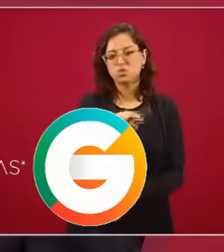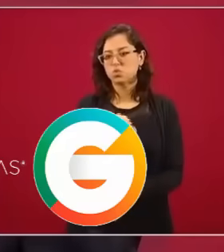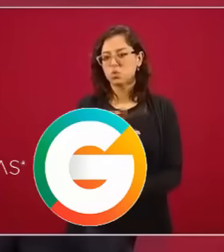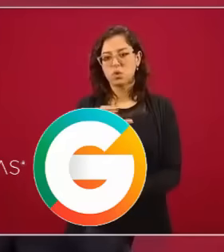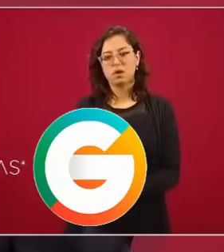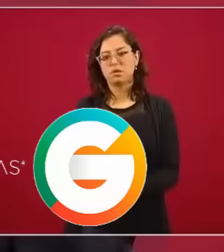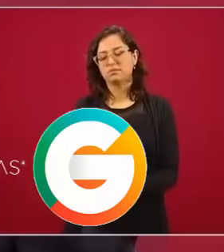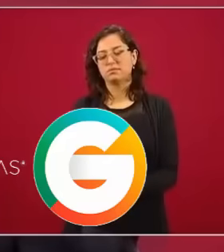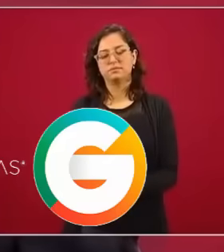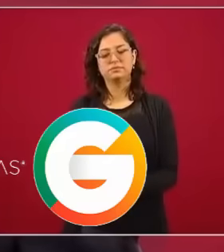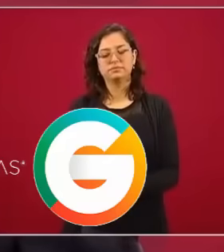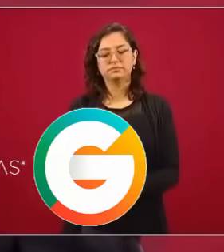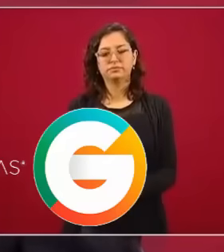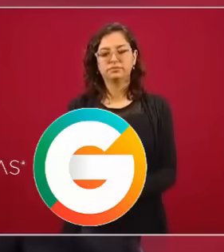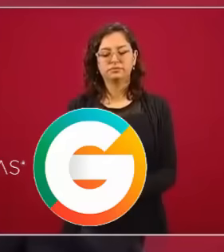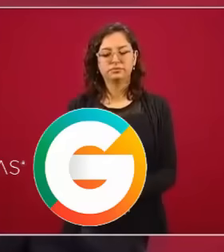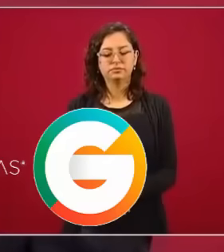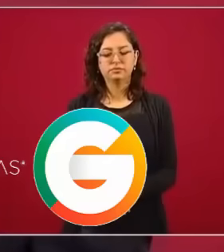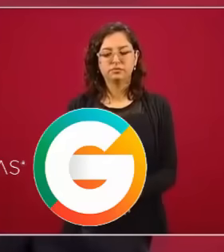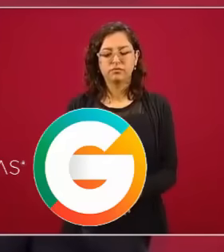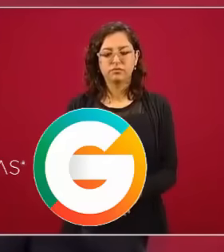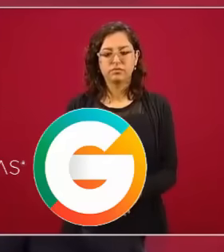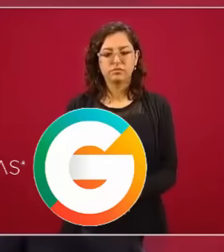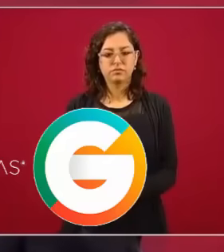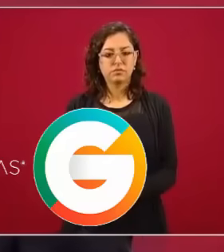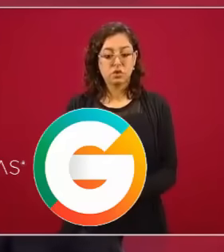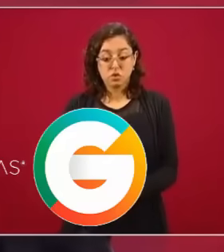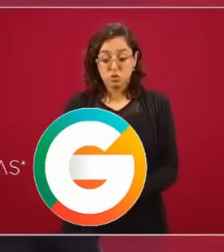Esa es una indicación desde